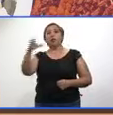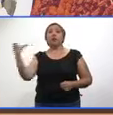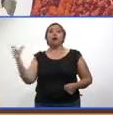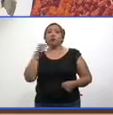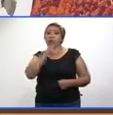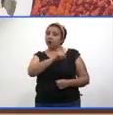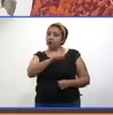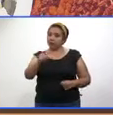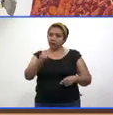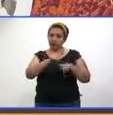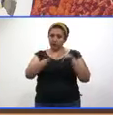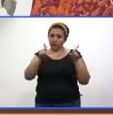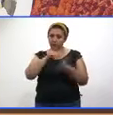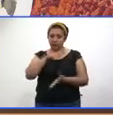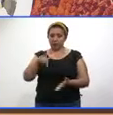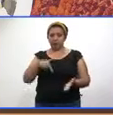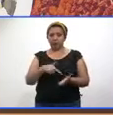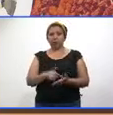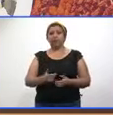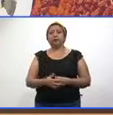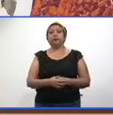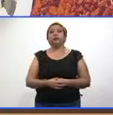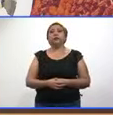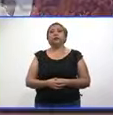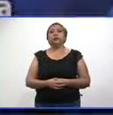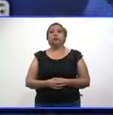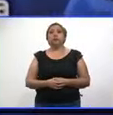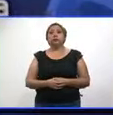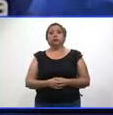la siembra en diversas zonas.